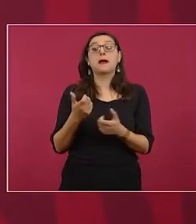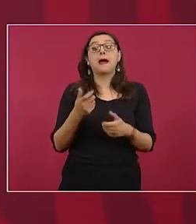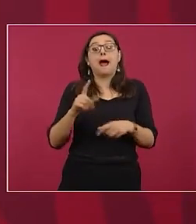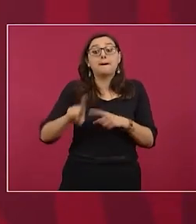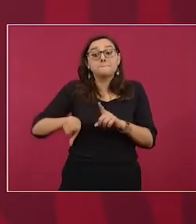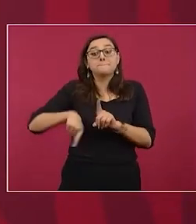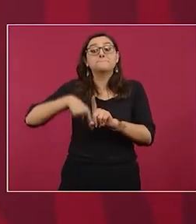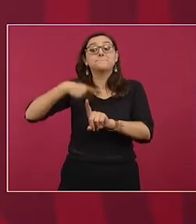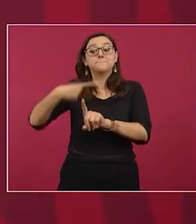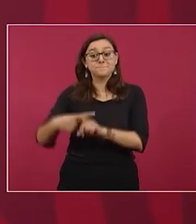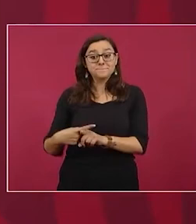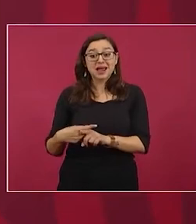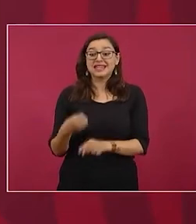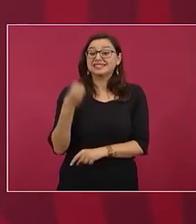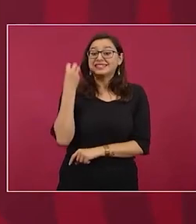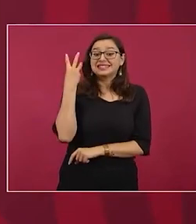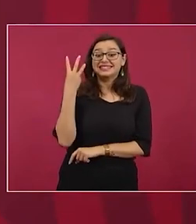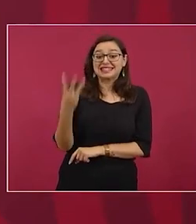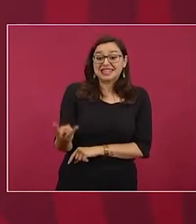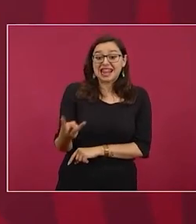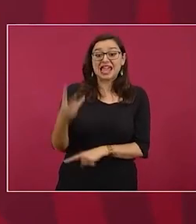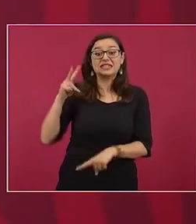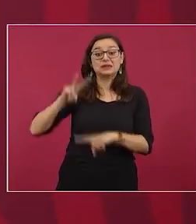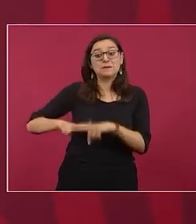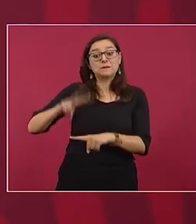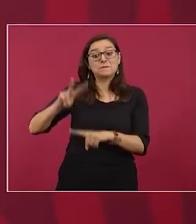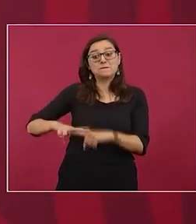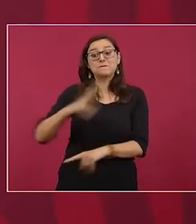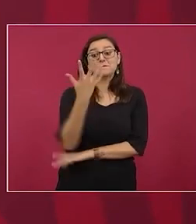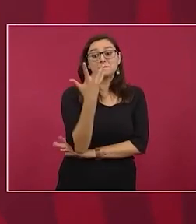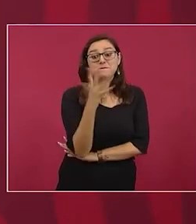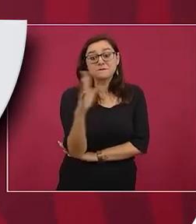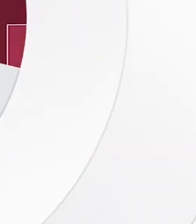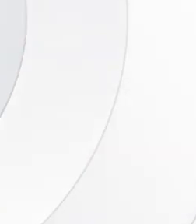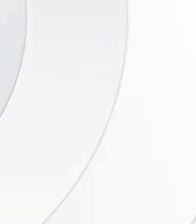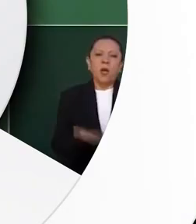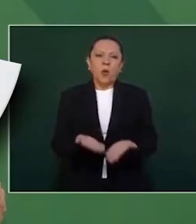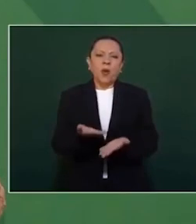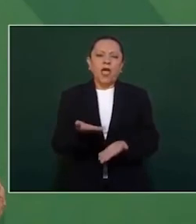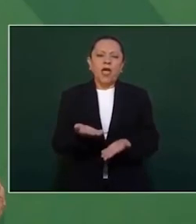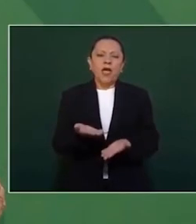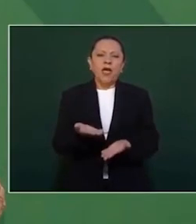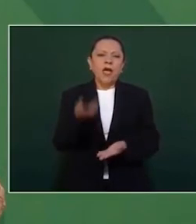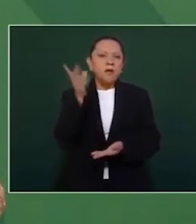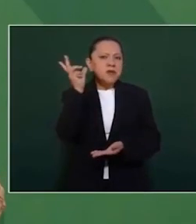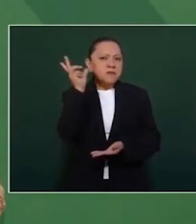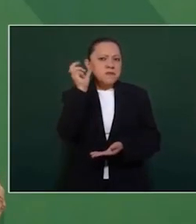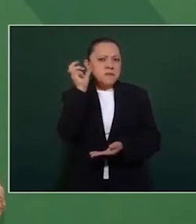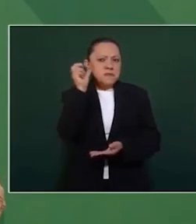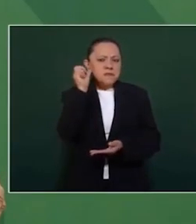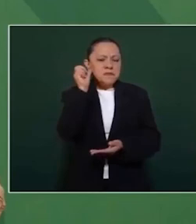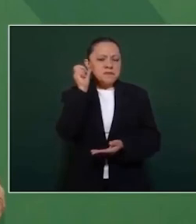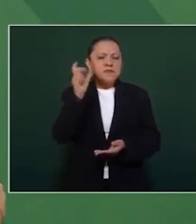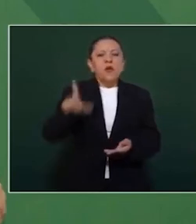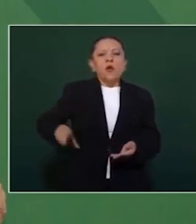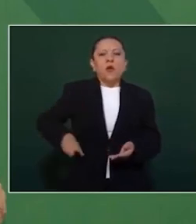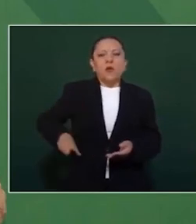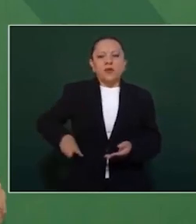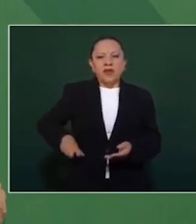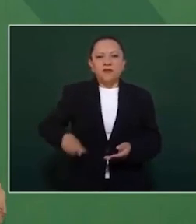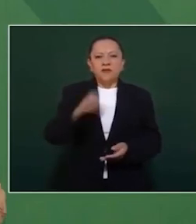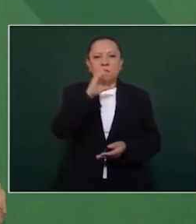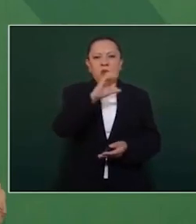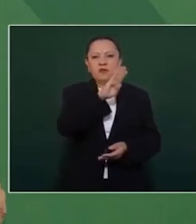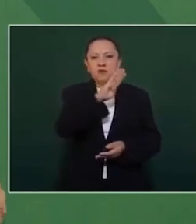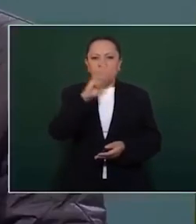Uno precisamente en Tulum, de más de 1,000 hectáreas. A Cuauhtémoc Blanco, gobernador del